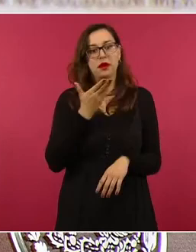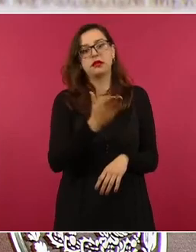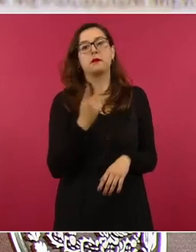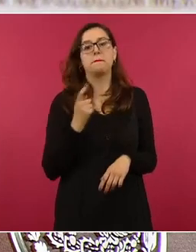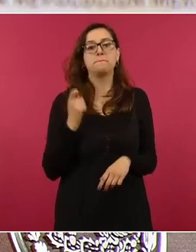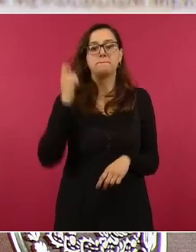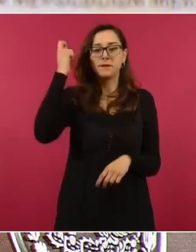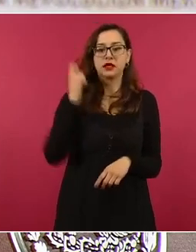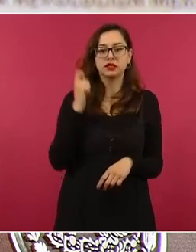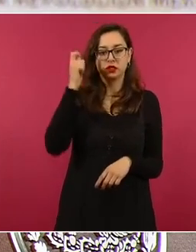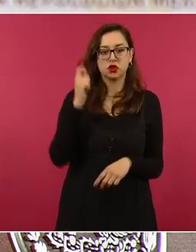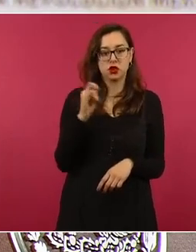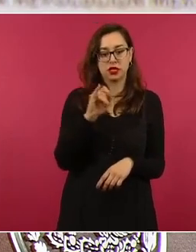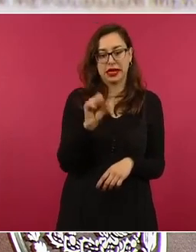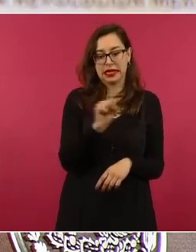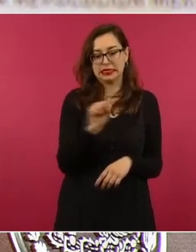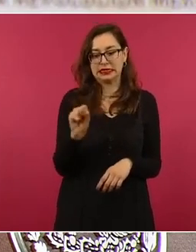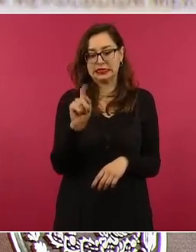más